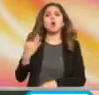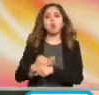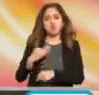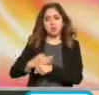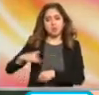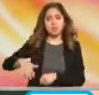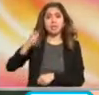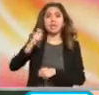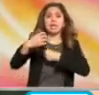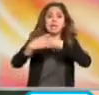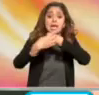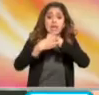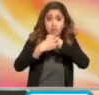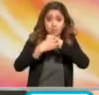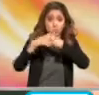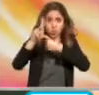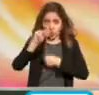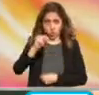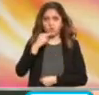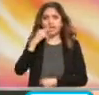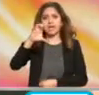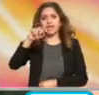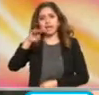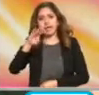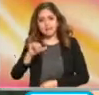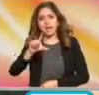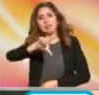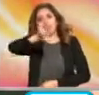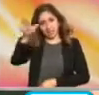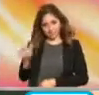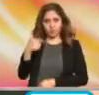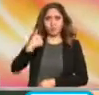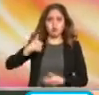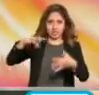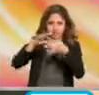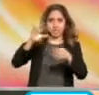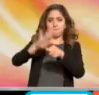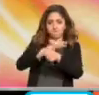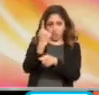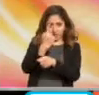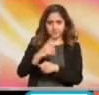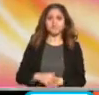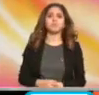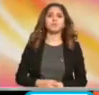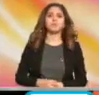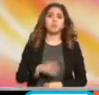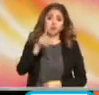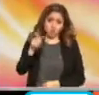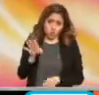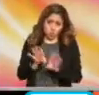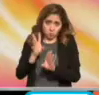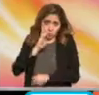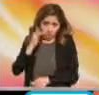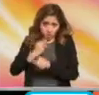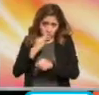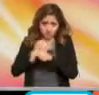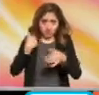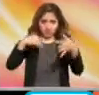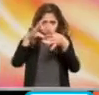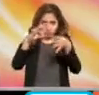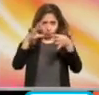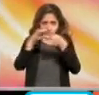es caldo, no crema. Y enseguida les voy a explicar por qué. ¿Qué te parece, Chef, si conocemos los ingredientes y ahora nos